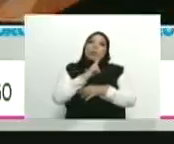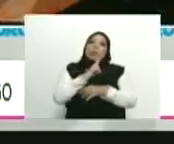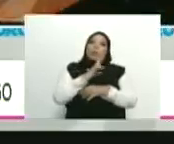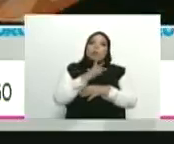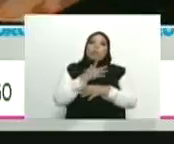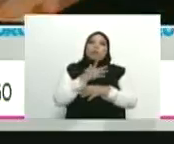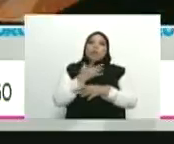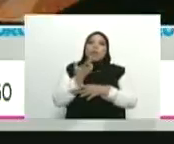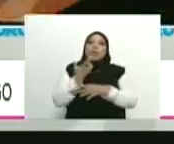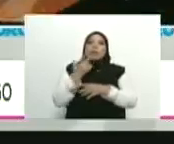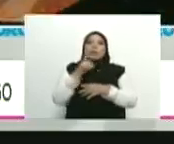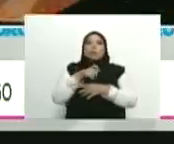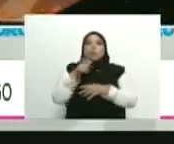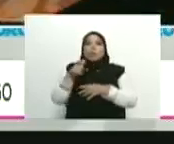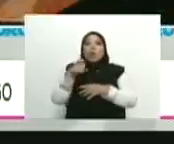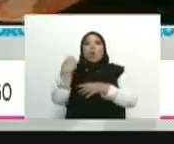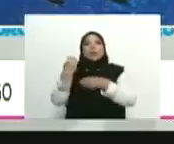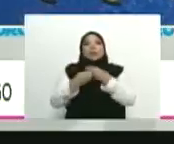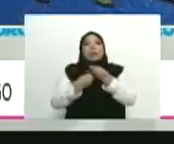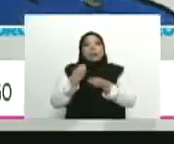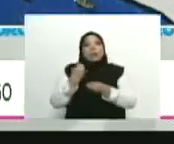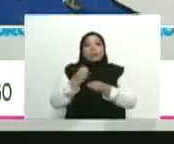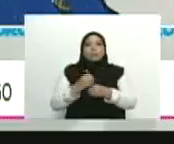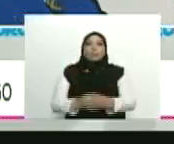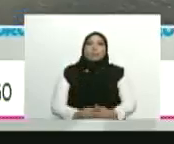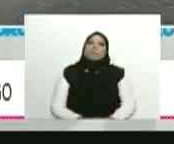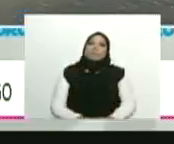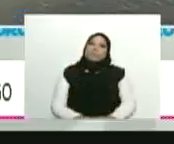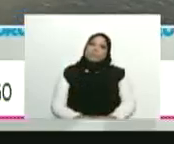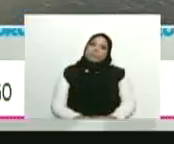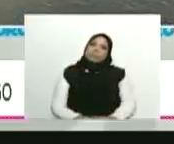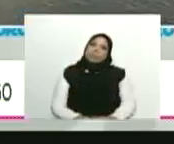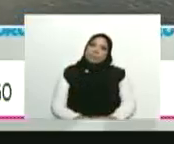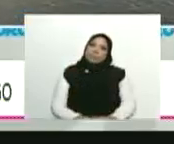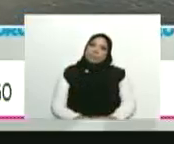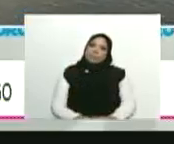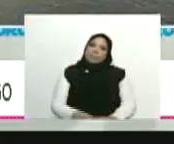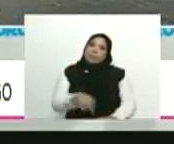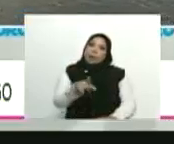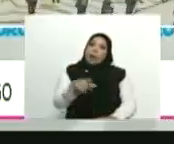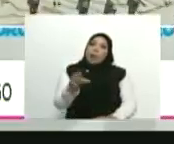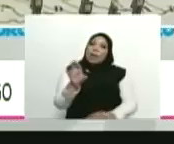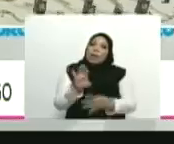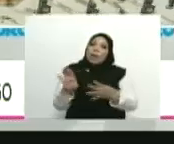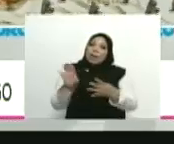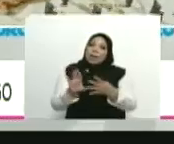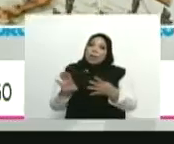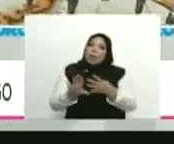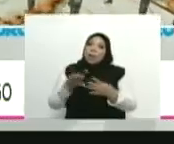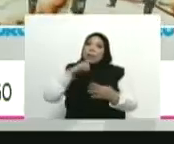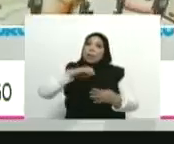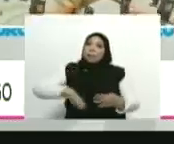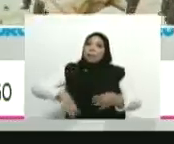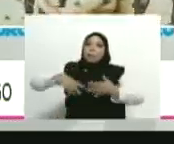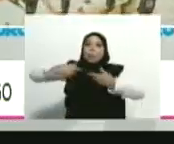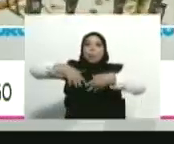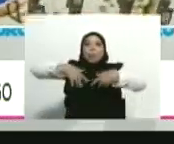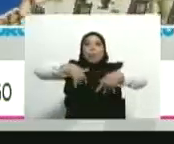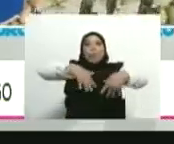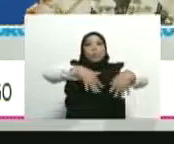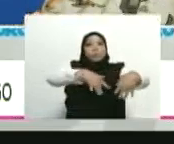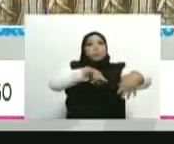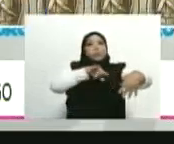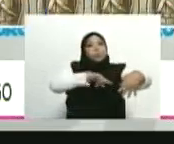al contrario, se hizo una operación inaudita, que es una característica además de nuestro ejército. Nuestro ejército se caracterizó por la